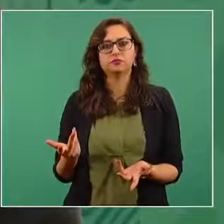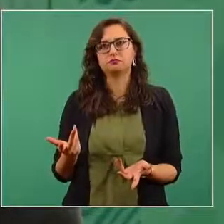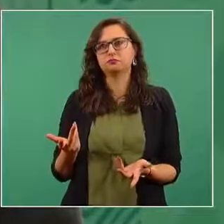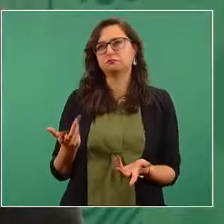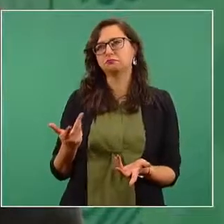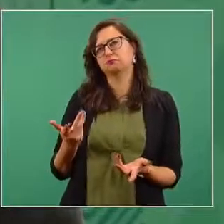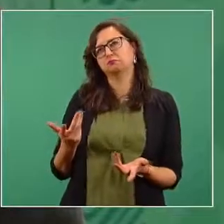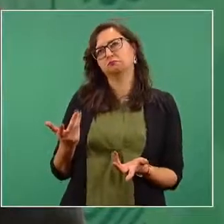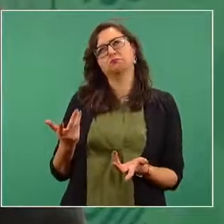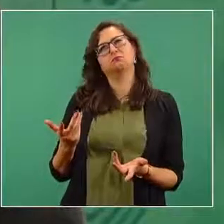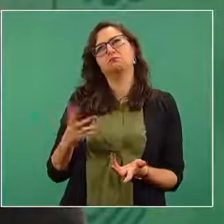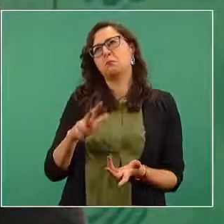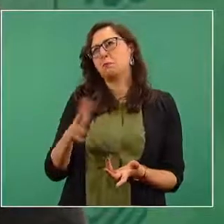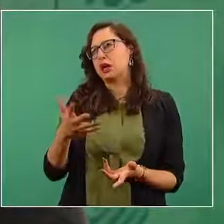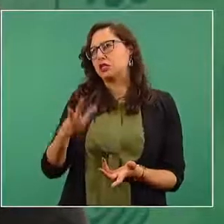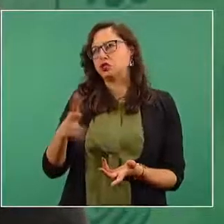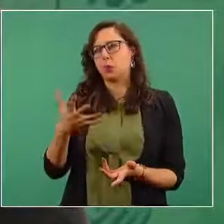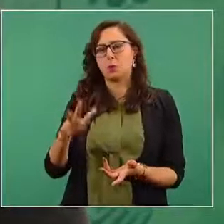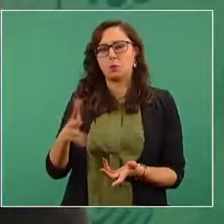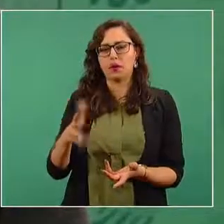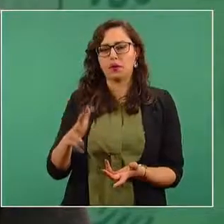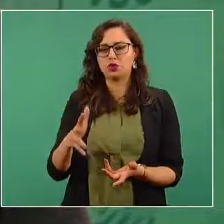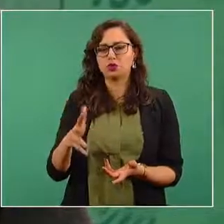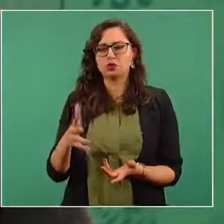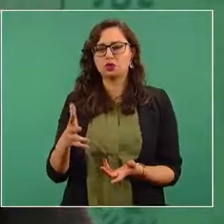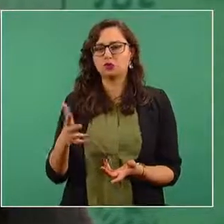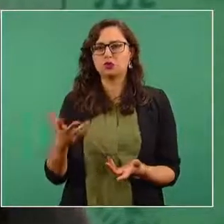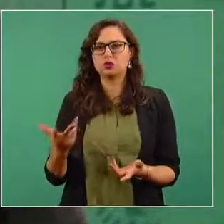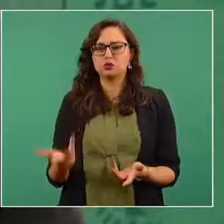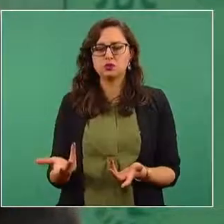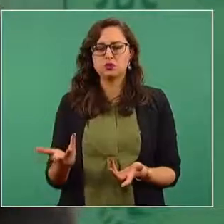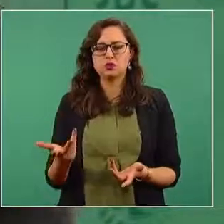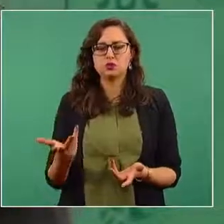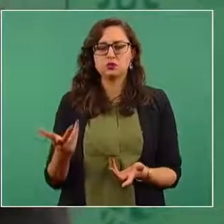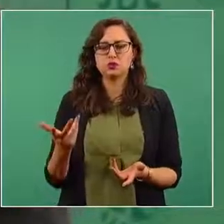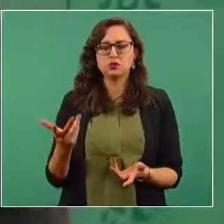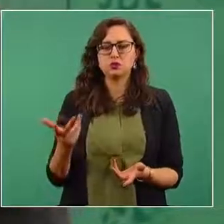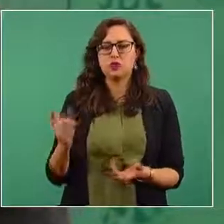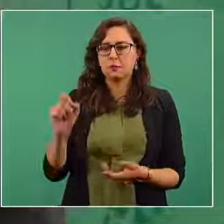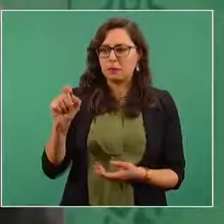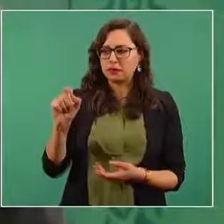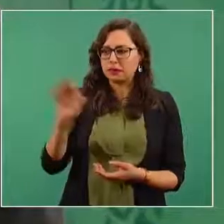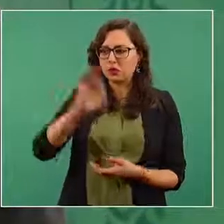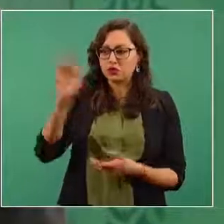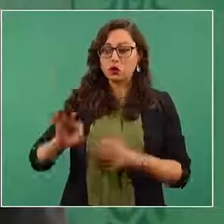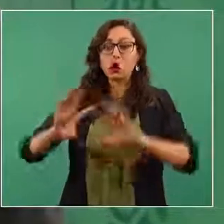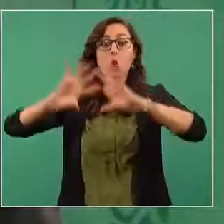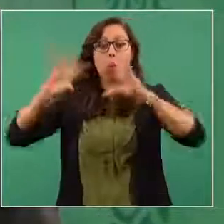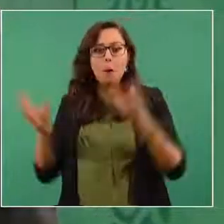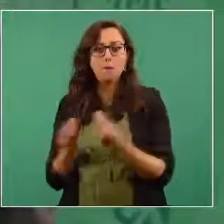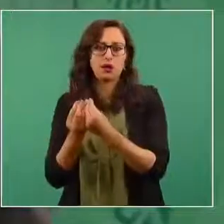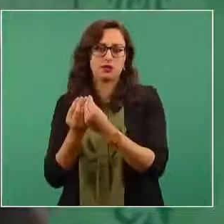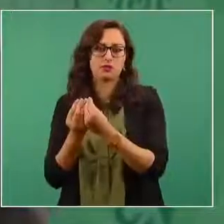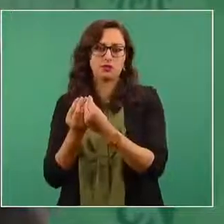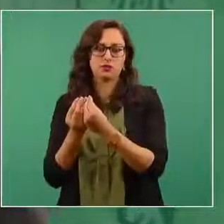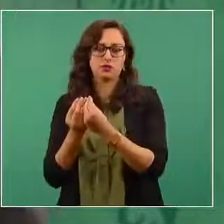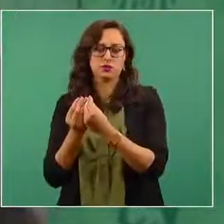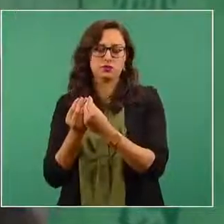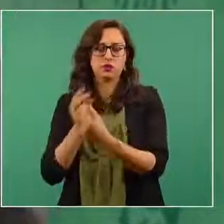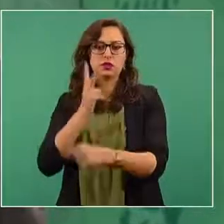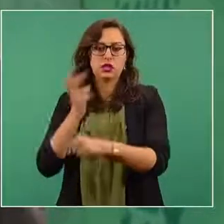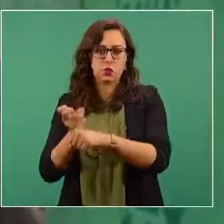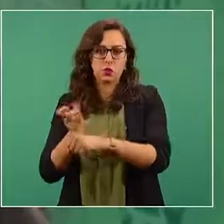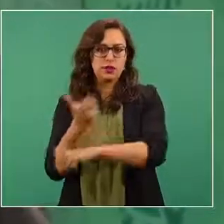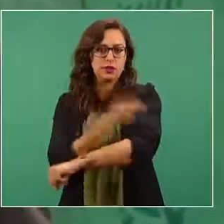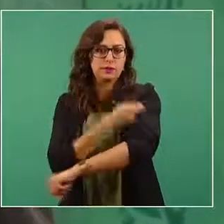deben de faltar 20% de vacunarse ya por segunda